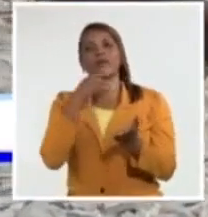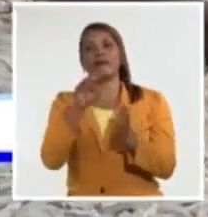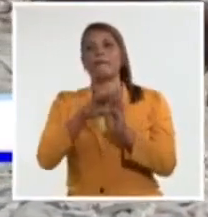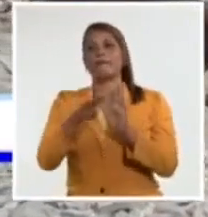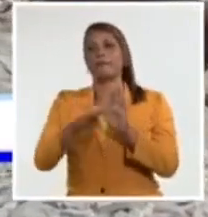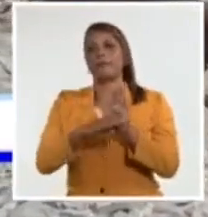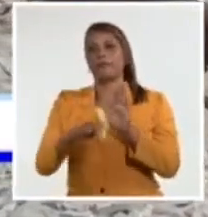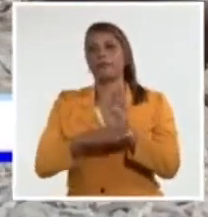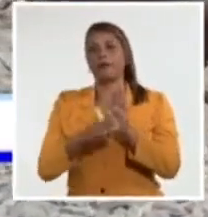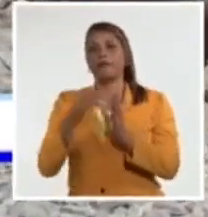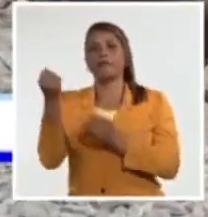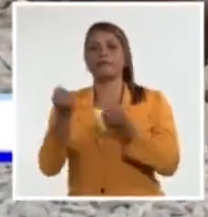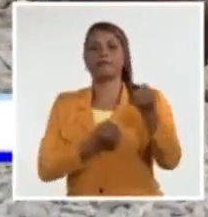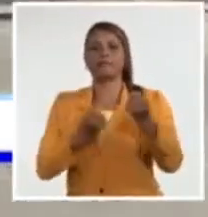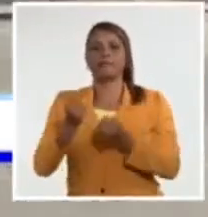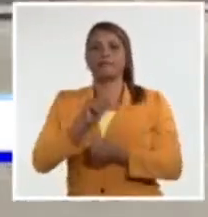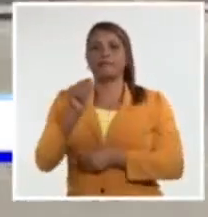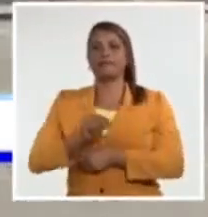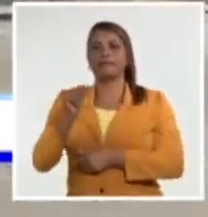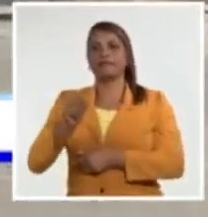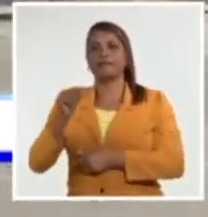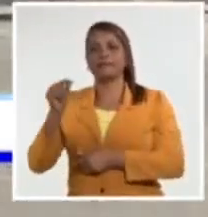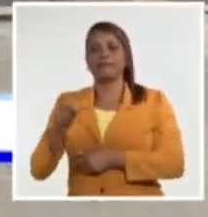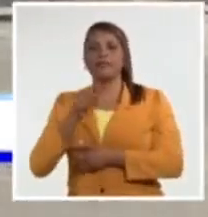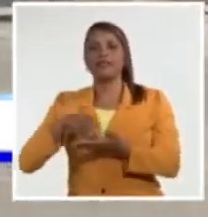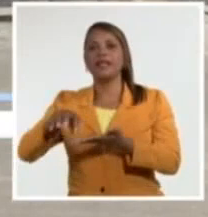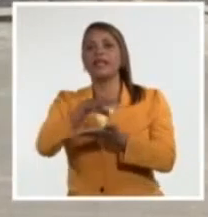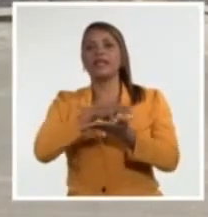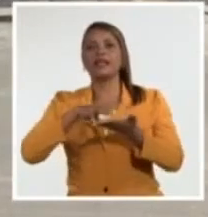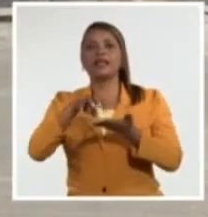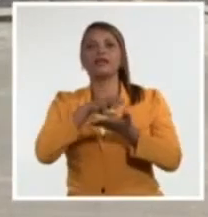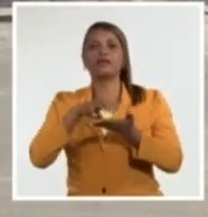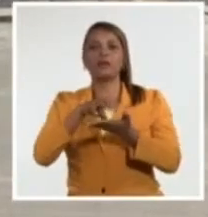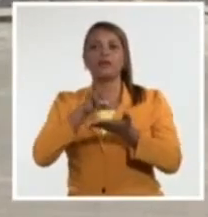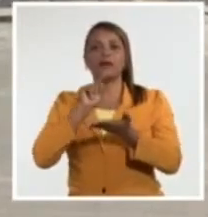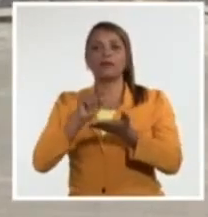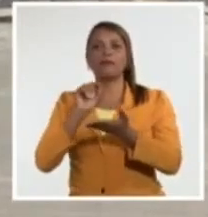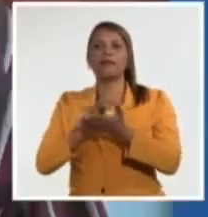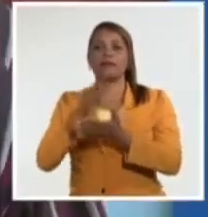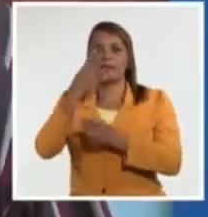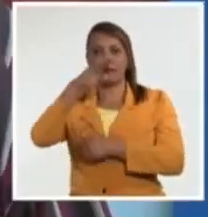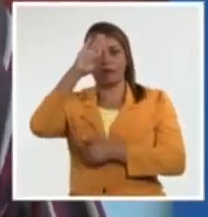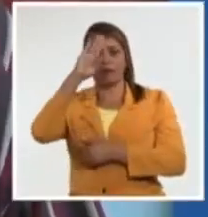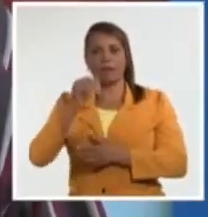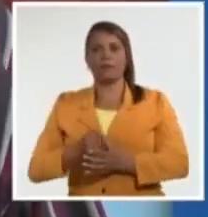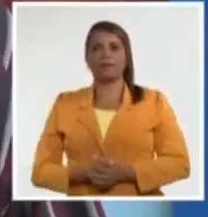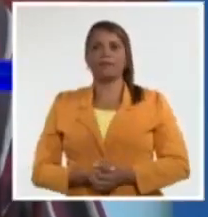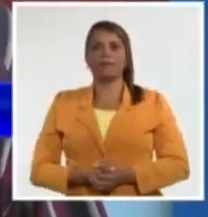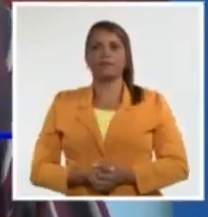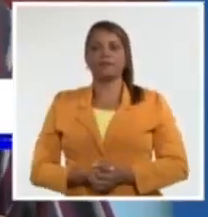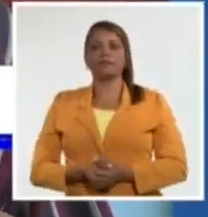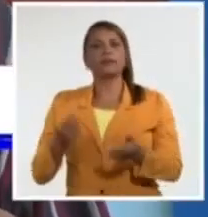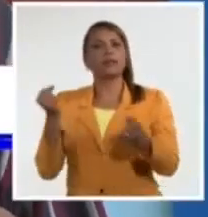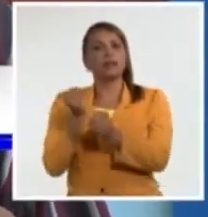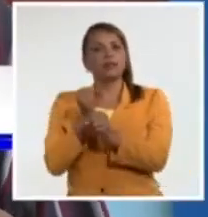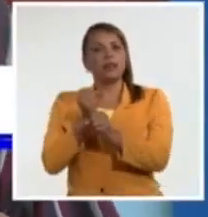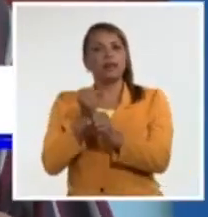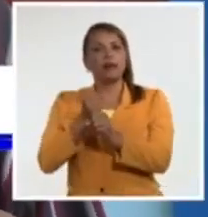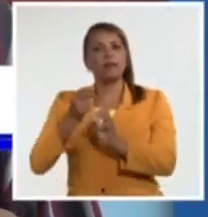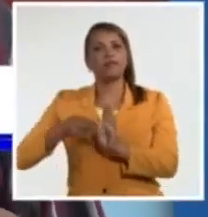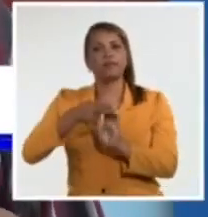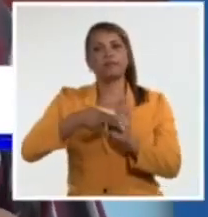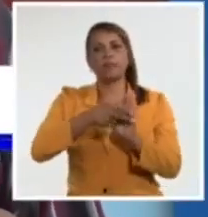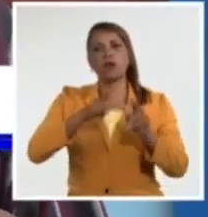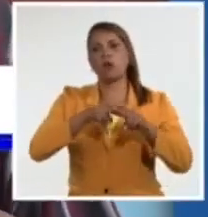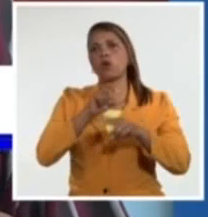de transportación de pasajeros en zonas rurales del país. Seguimos trabajando con los coches motores de Holguín, o sea,